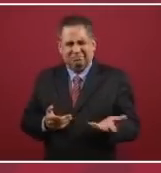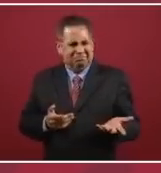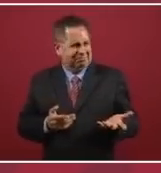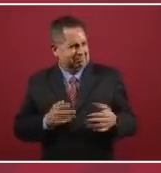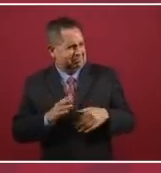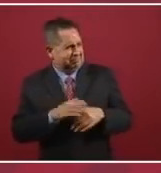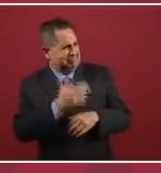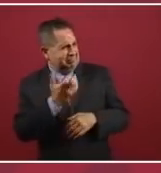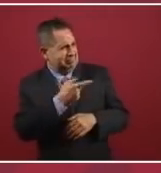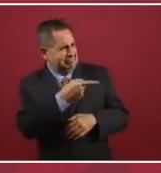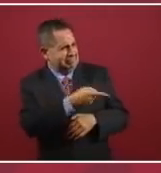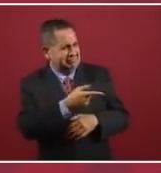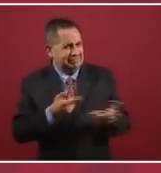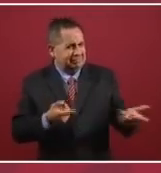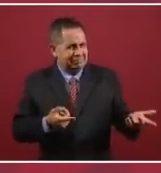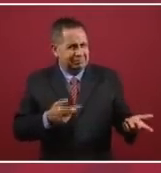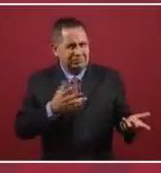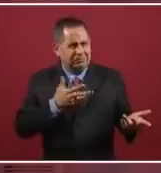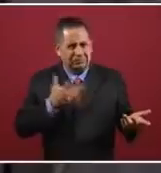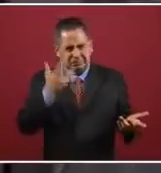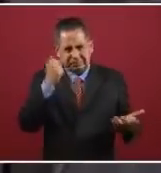un país,